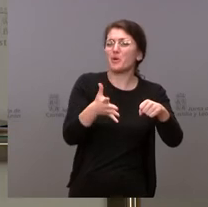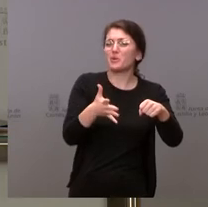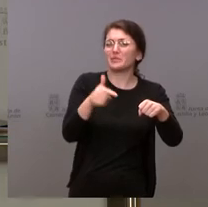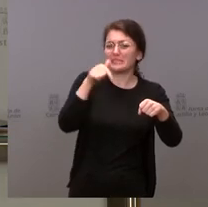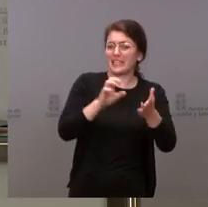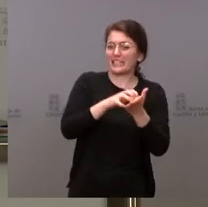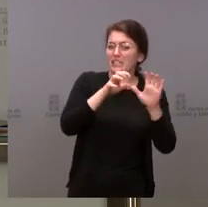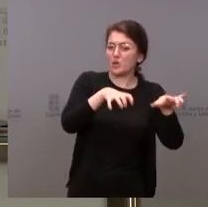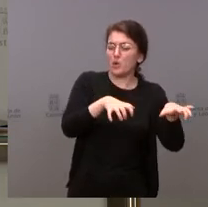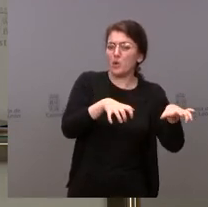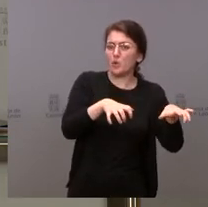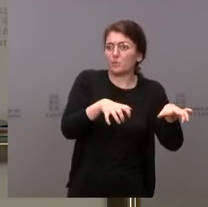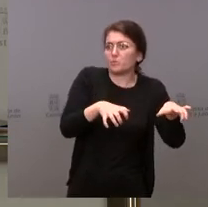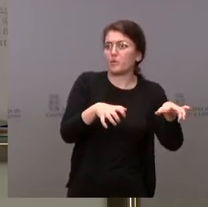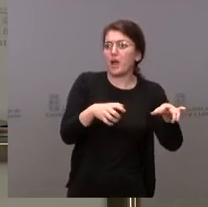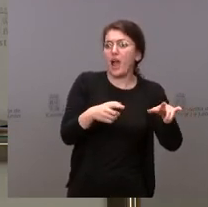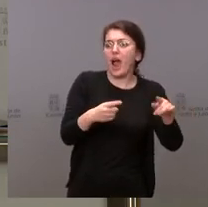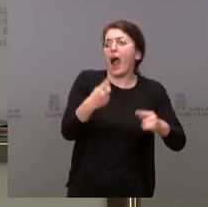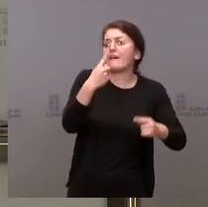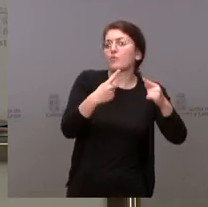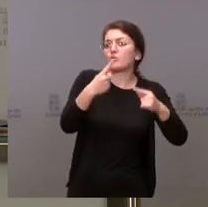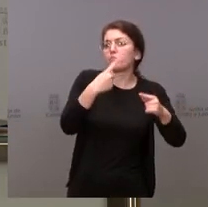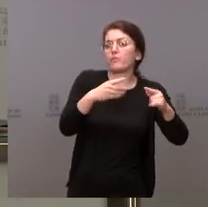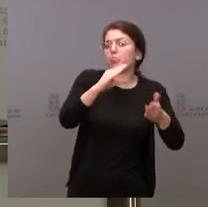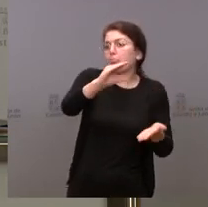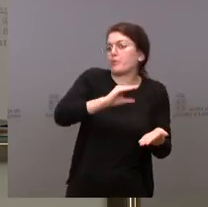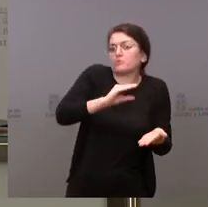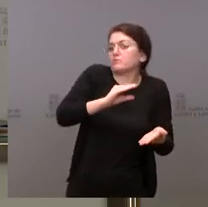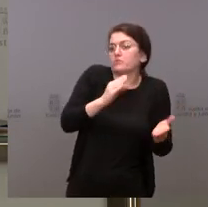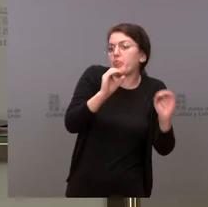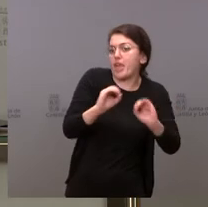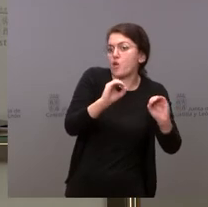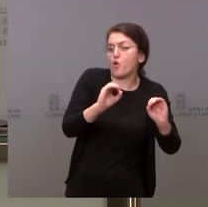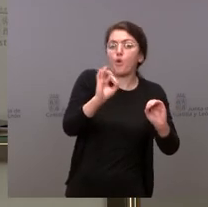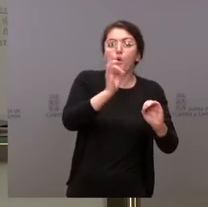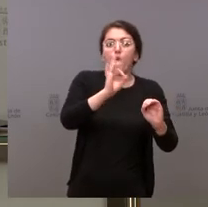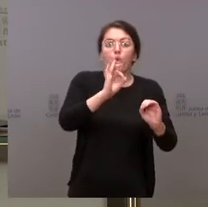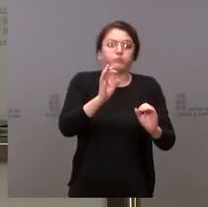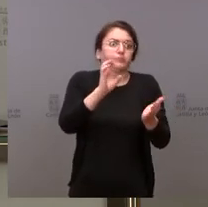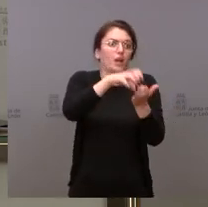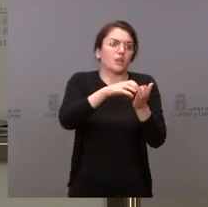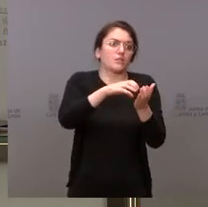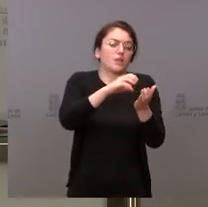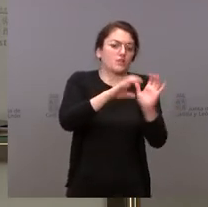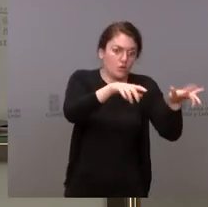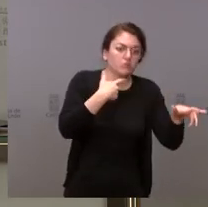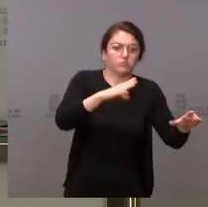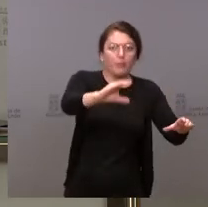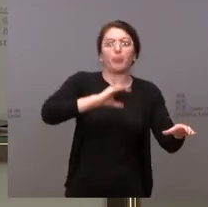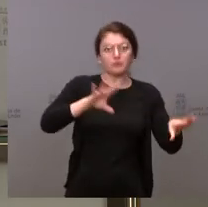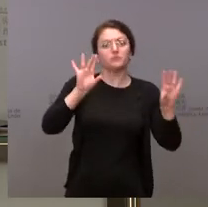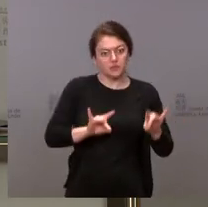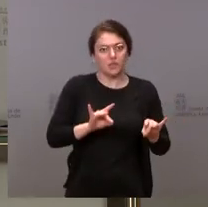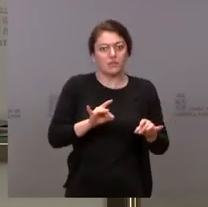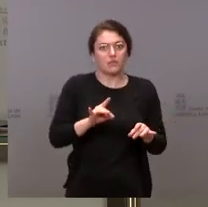león habrá habido ocasiones en los que no habrá recibido fondos y otras ocasiones en las que habrá sido castigado en la que los haya recibido y no y no otras